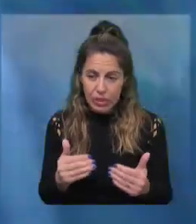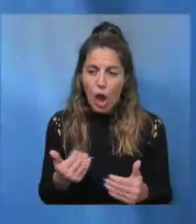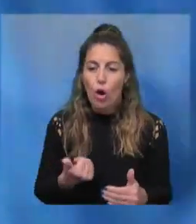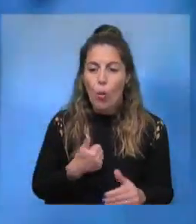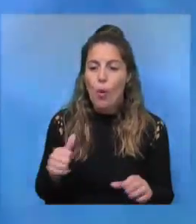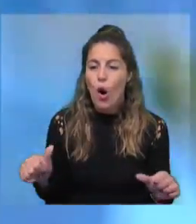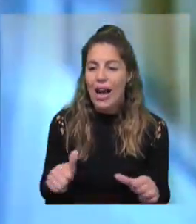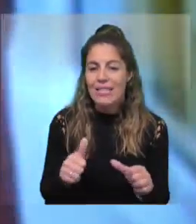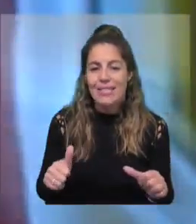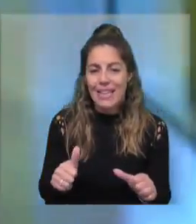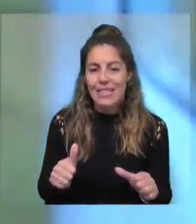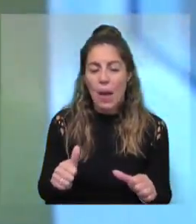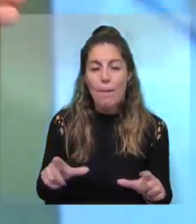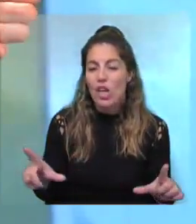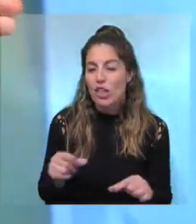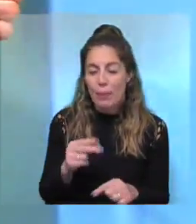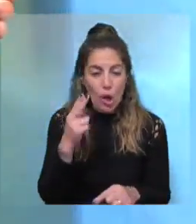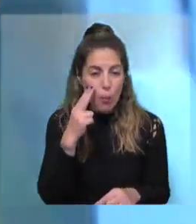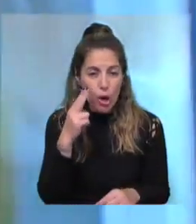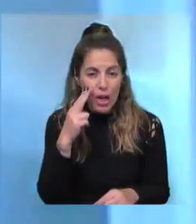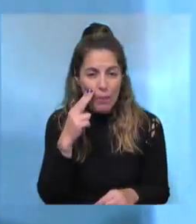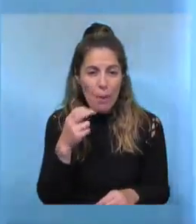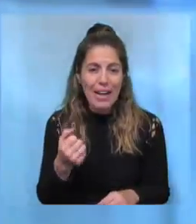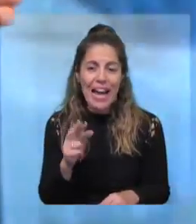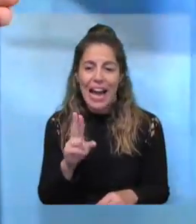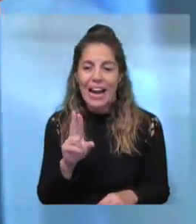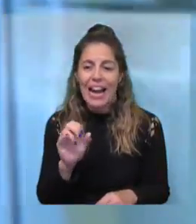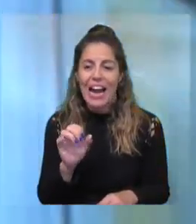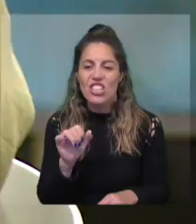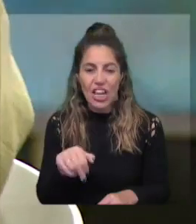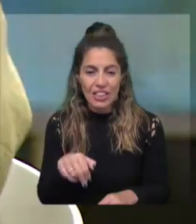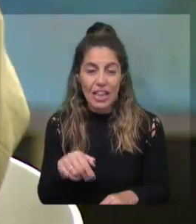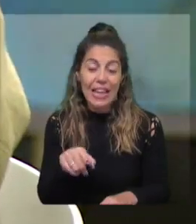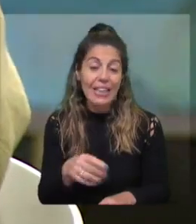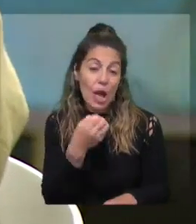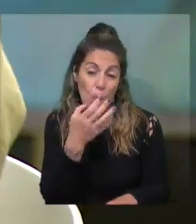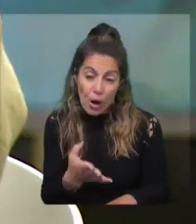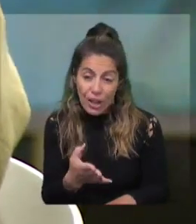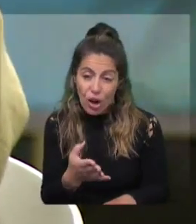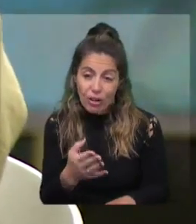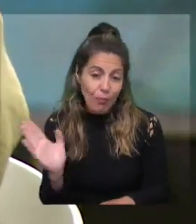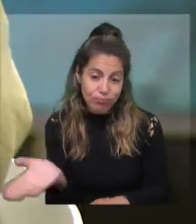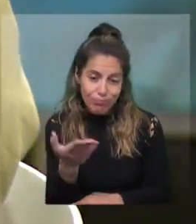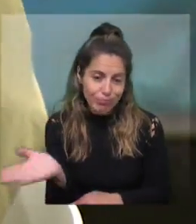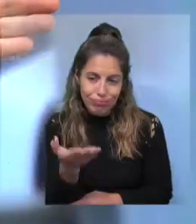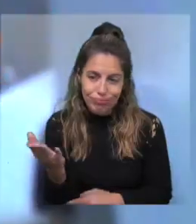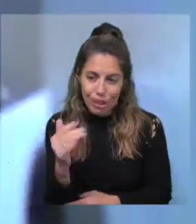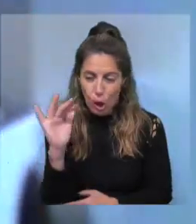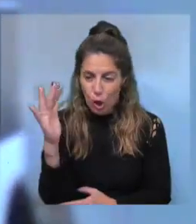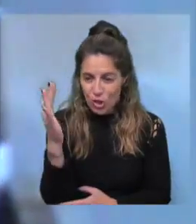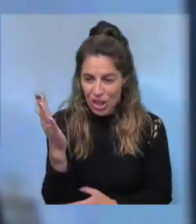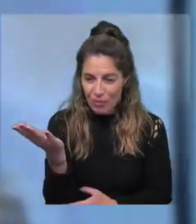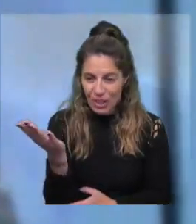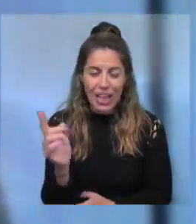haces para que eso no termine siendo un problema para el arrayán? Porque decís, bueno, es tan buen fungicida que acabamos con todos los arrayanes del